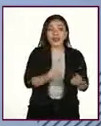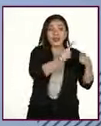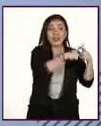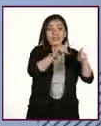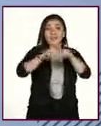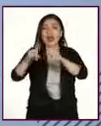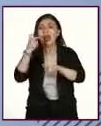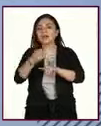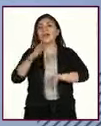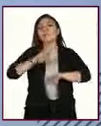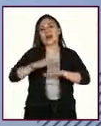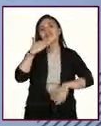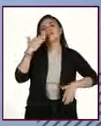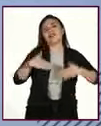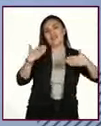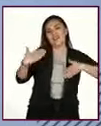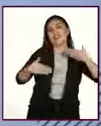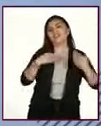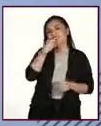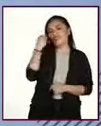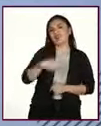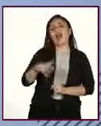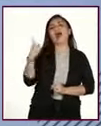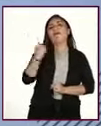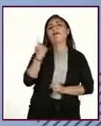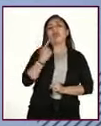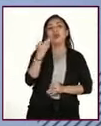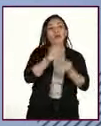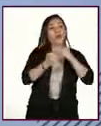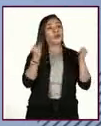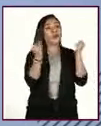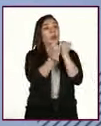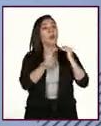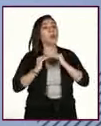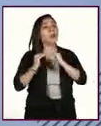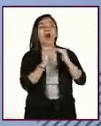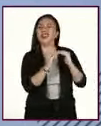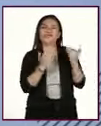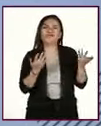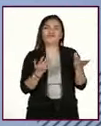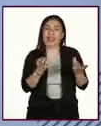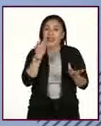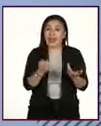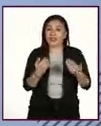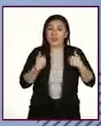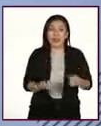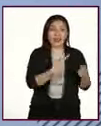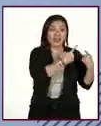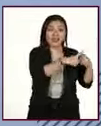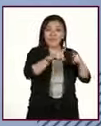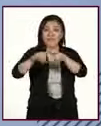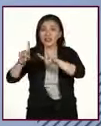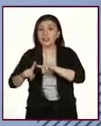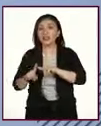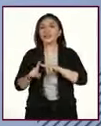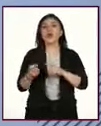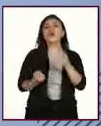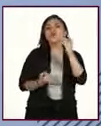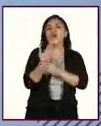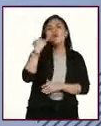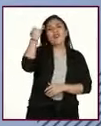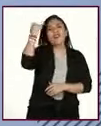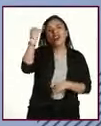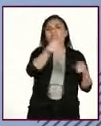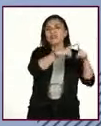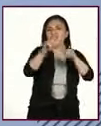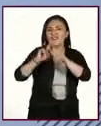diversidad es más divertida que ser todas y todos iguales, ¿no? Entonces, a partir de esta diversidad, a partir de estos nuevos